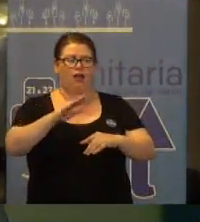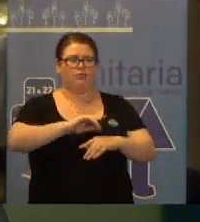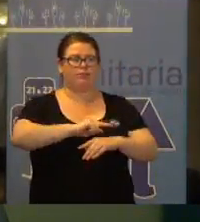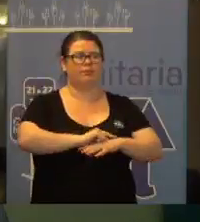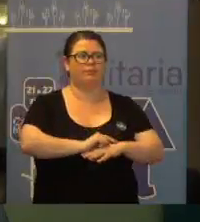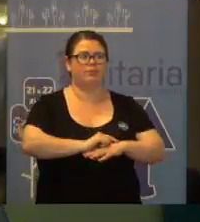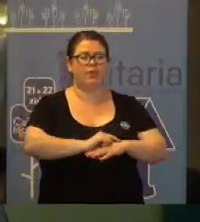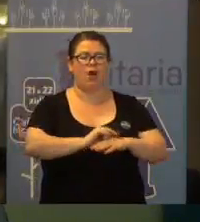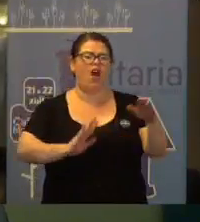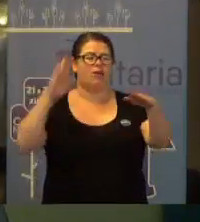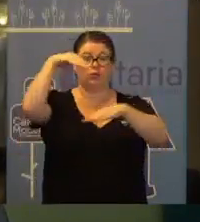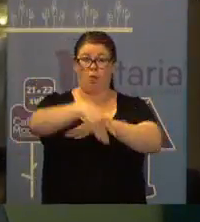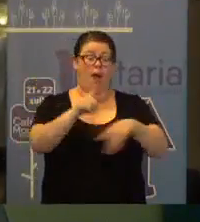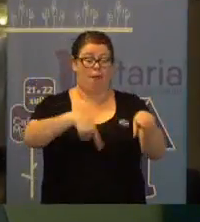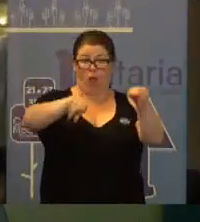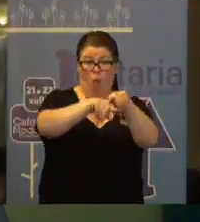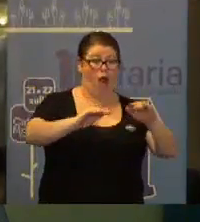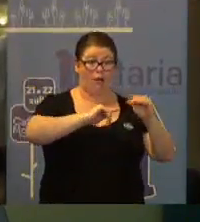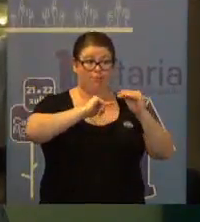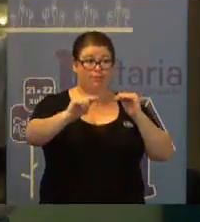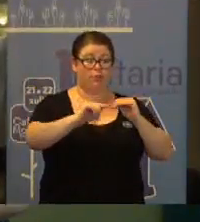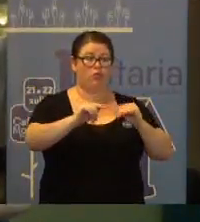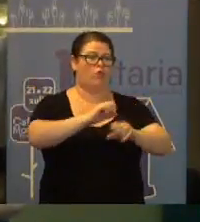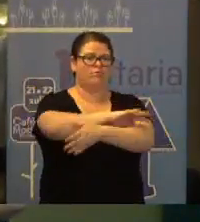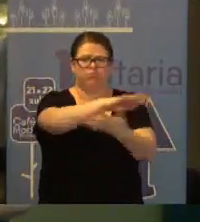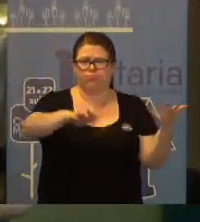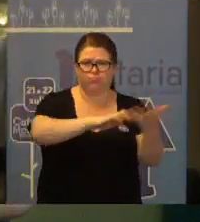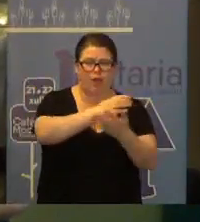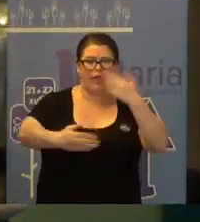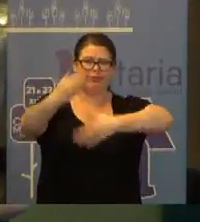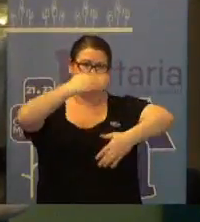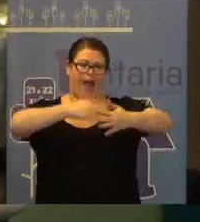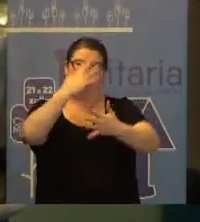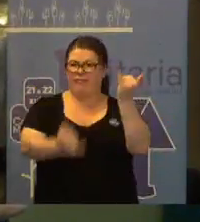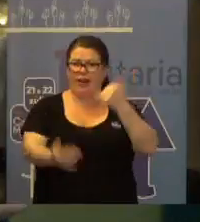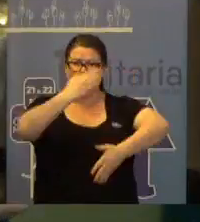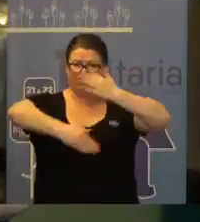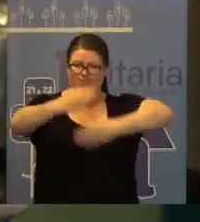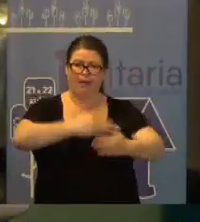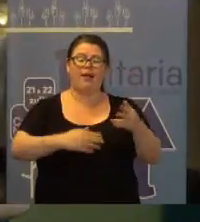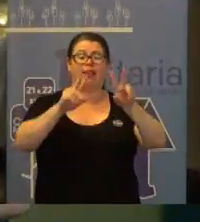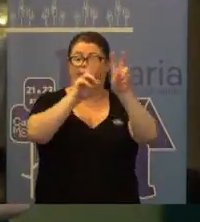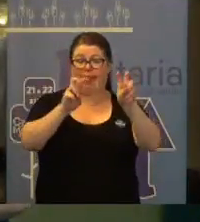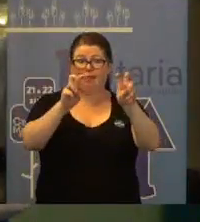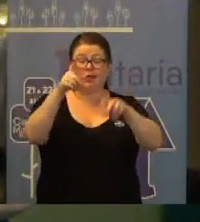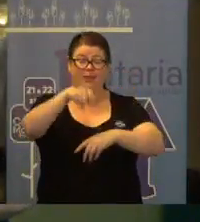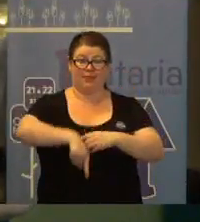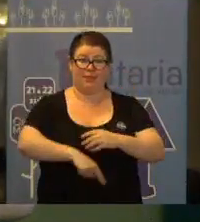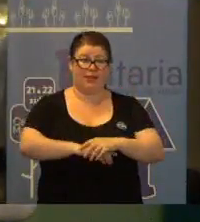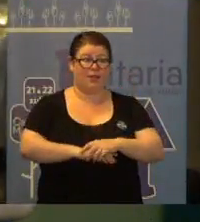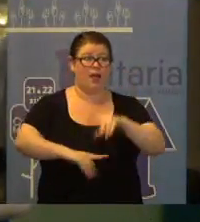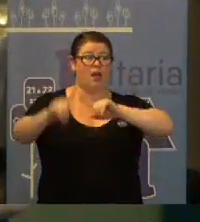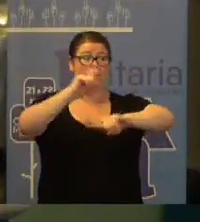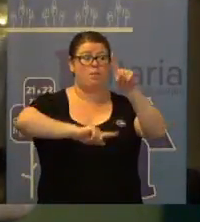chegas como un tsunami, podes arrasar con todo e volver para atrás, non? Falaban tamén estes días do